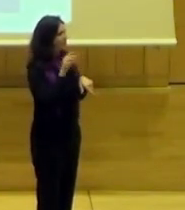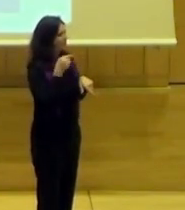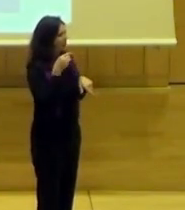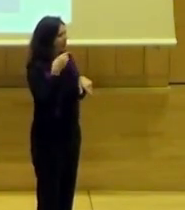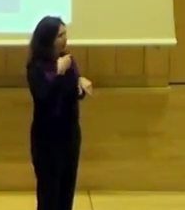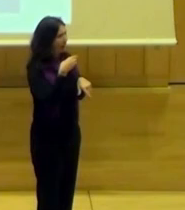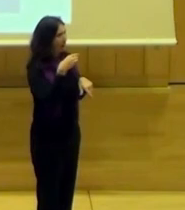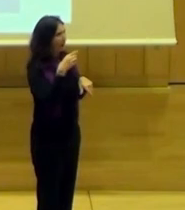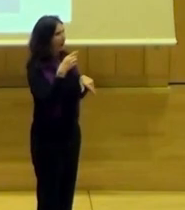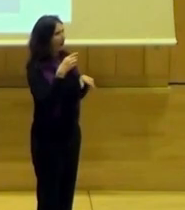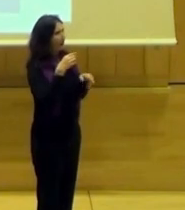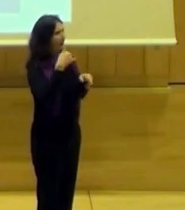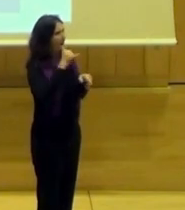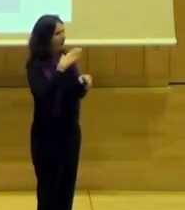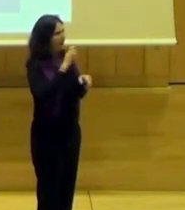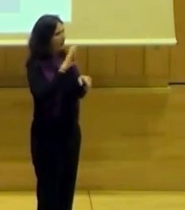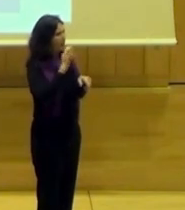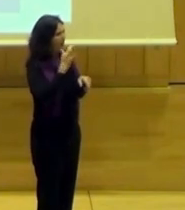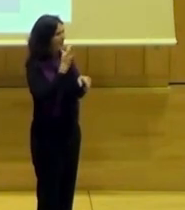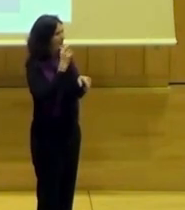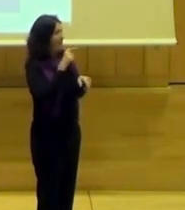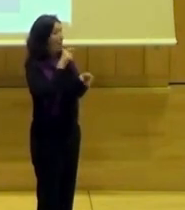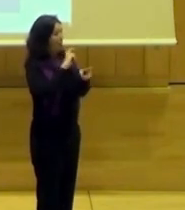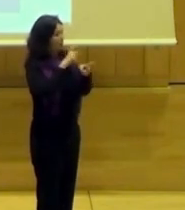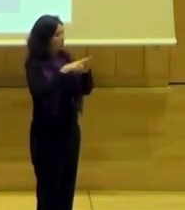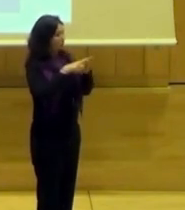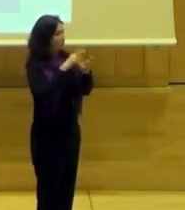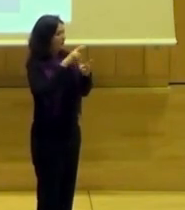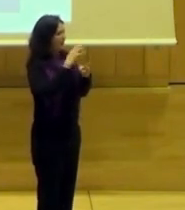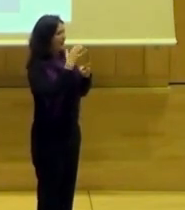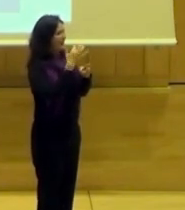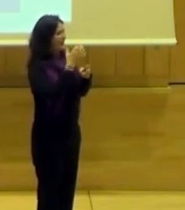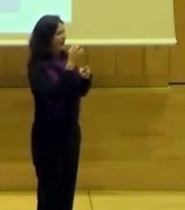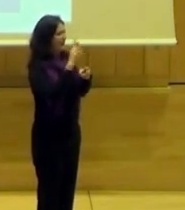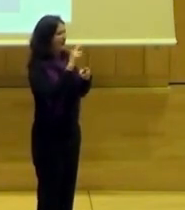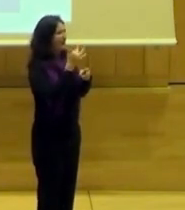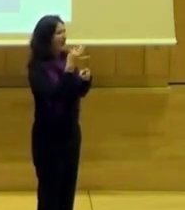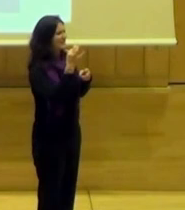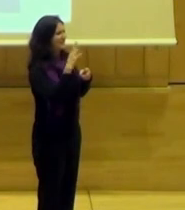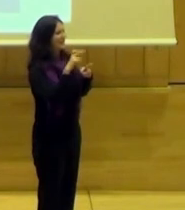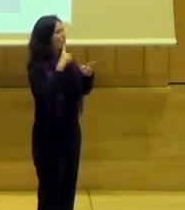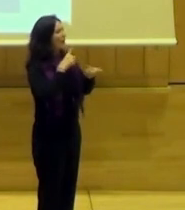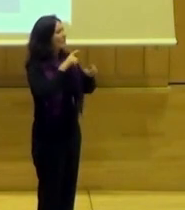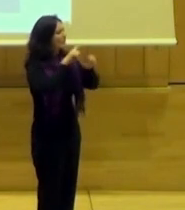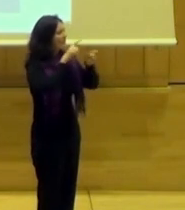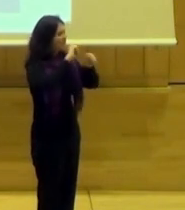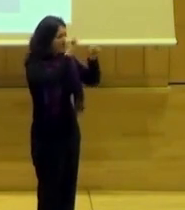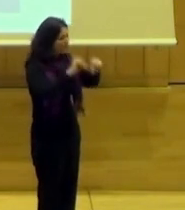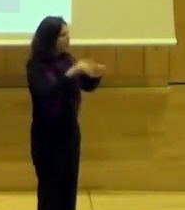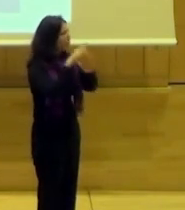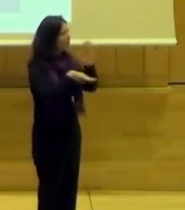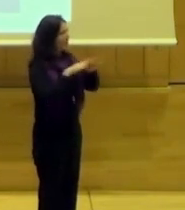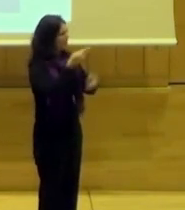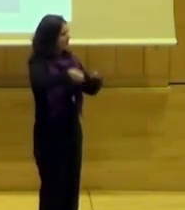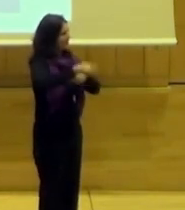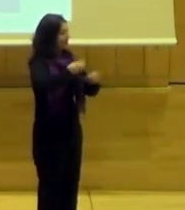DXF y MicroStation a los raster en los más conocidos formatos de intercambio. Pasamos.